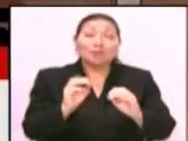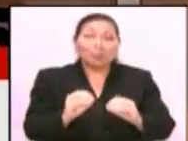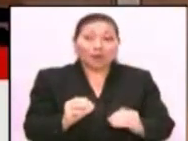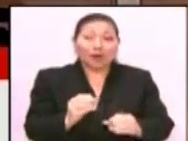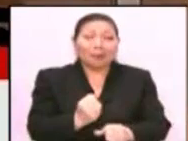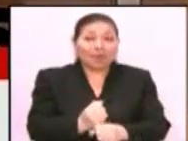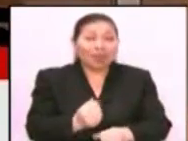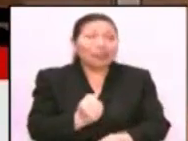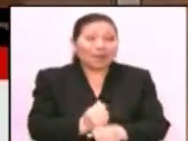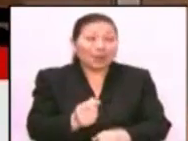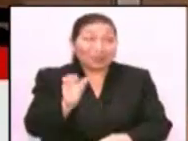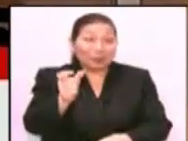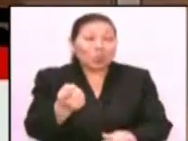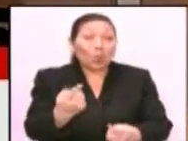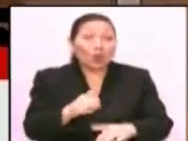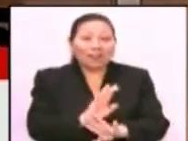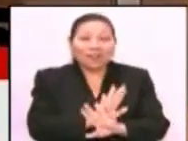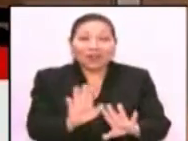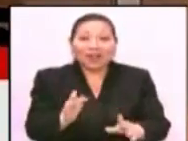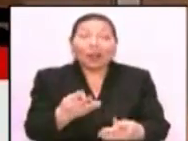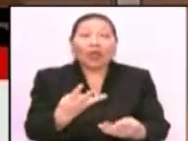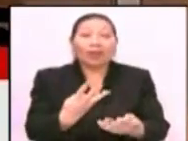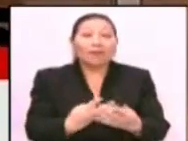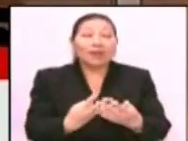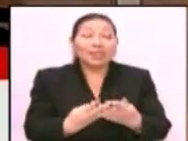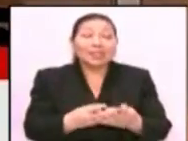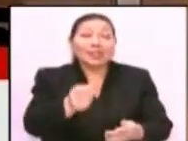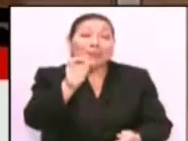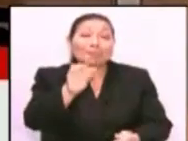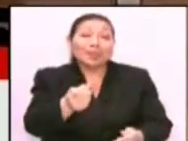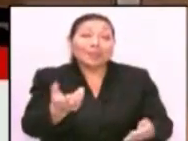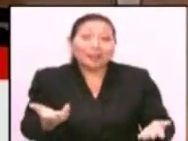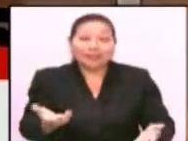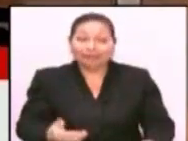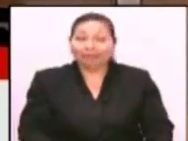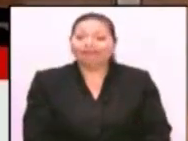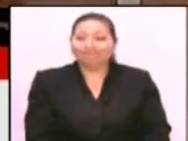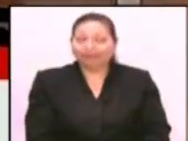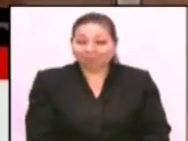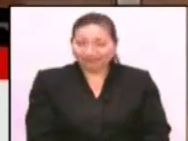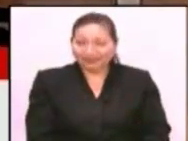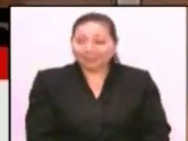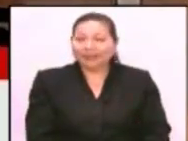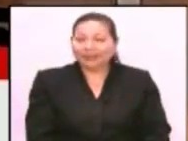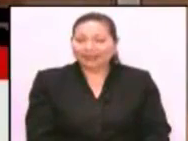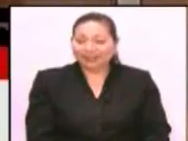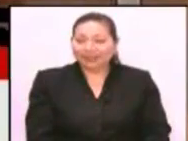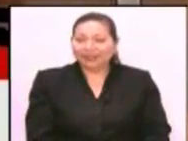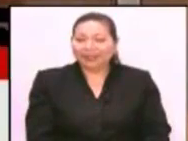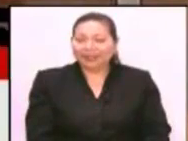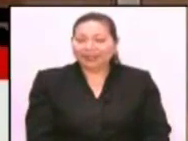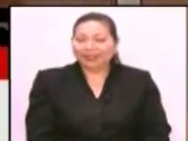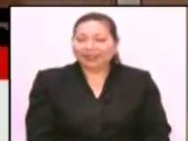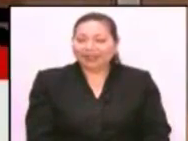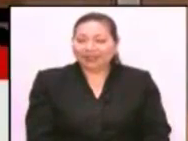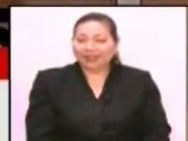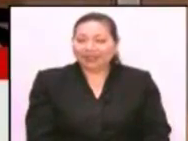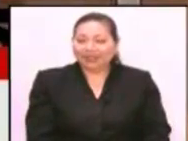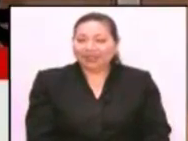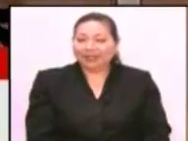colocando en el mercado laboral o no. Con lo cual me parece interesantísimo la metodología. La comunista clave quería también opinar. Sí, yo